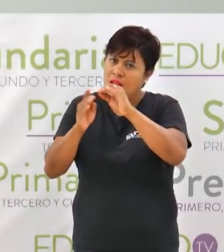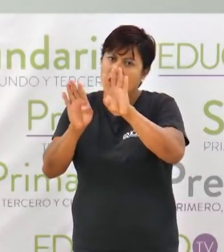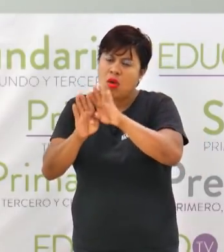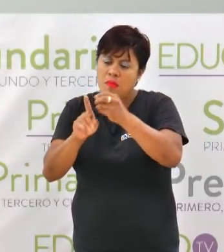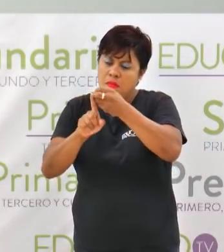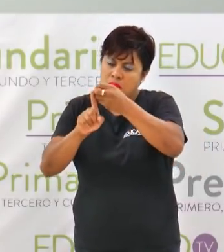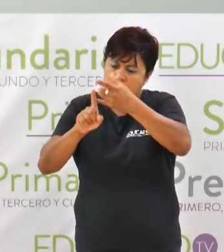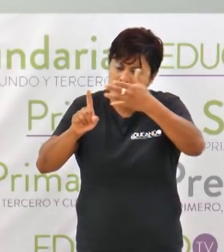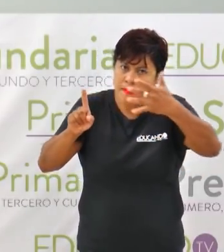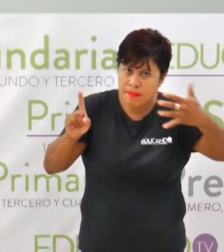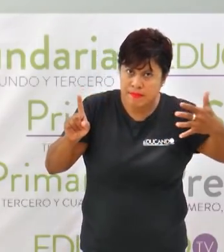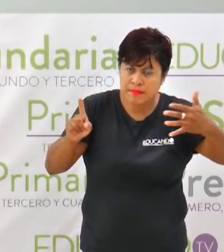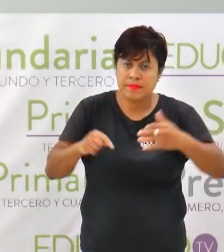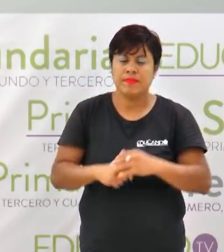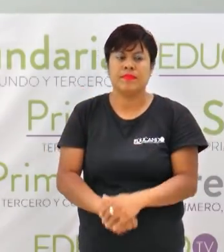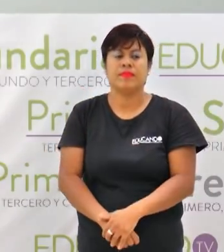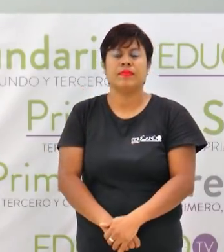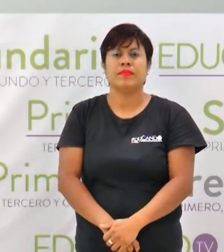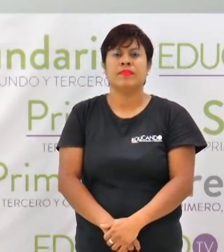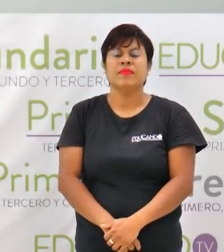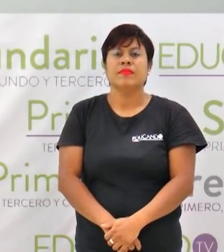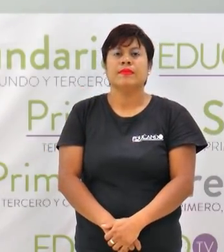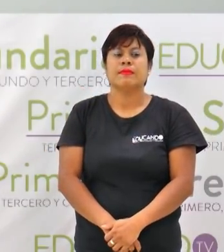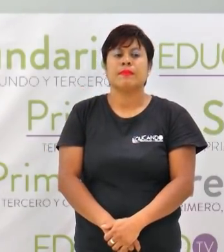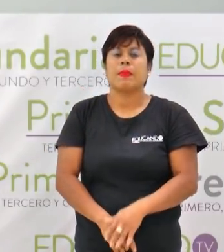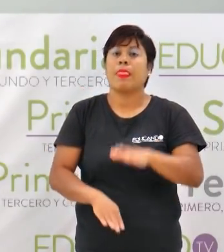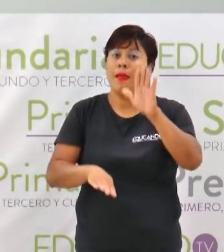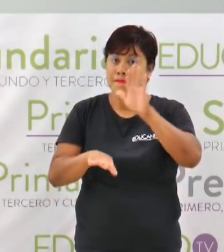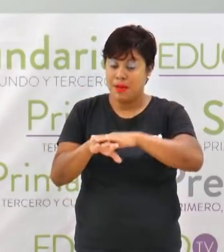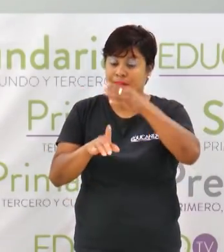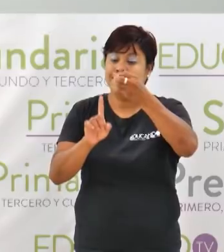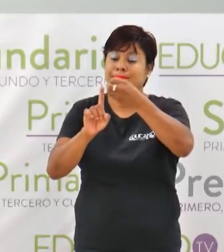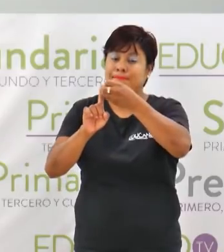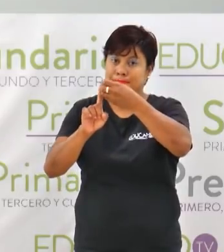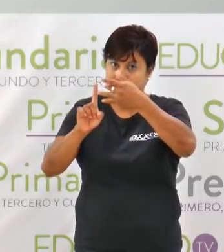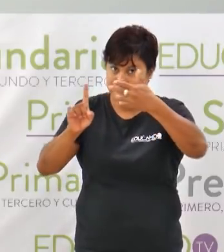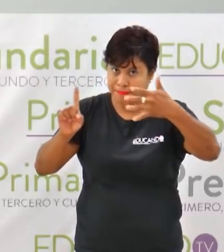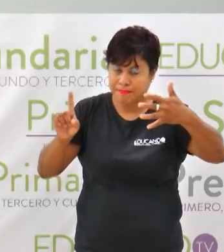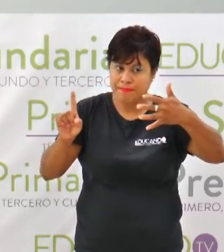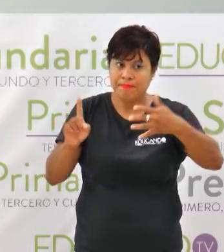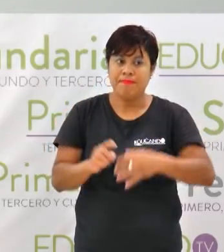extensión, ¿bien? Más extensión